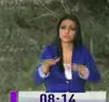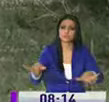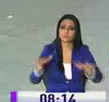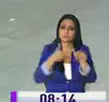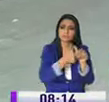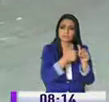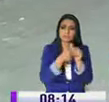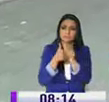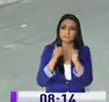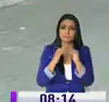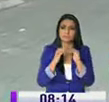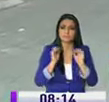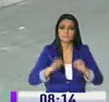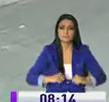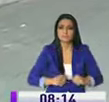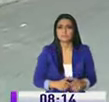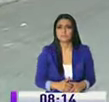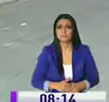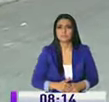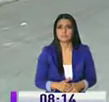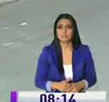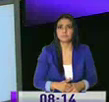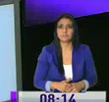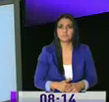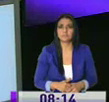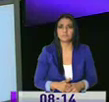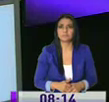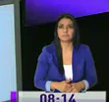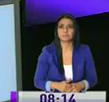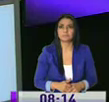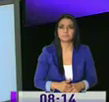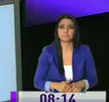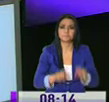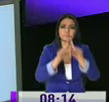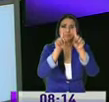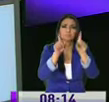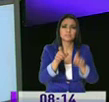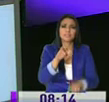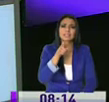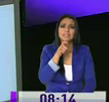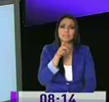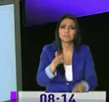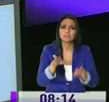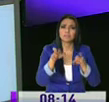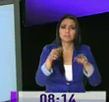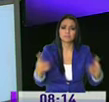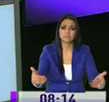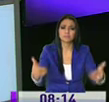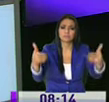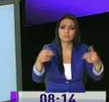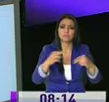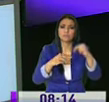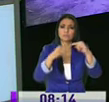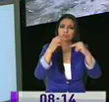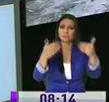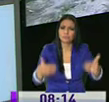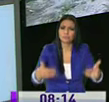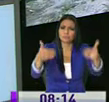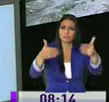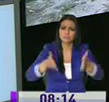el lugar informó sofía vinti mitad y la pregunta es que les dejó a los moradores que cierren